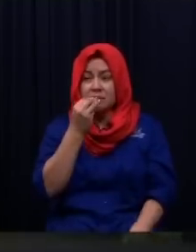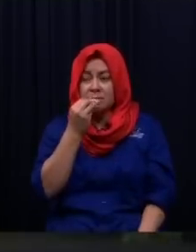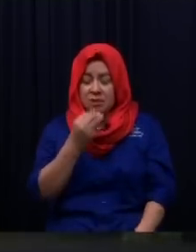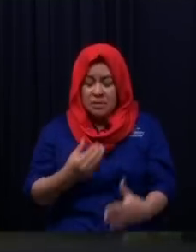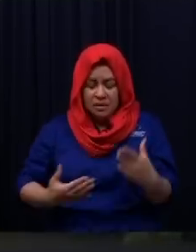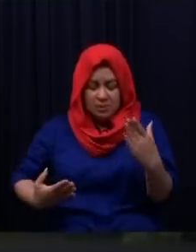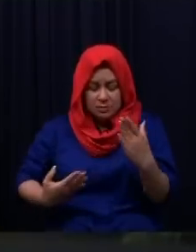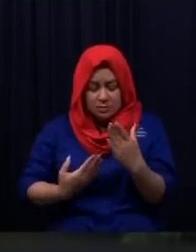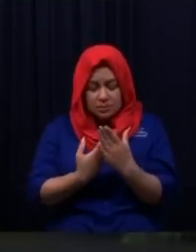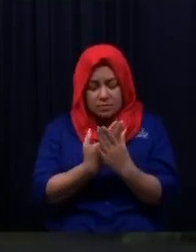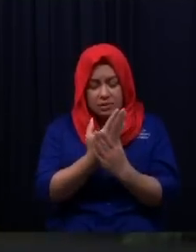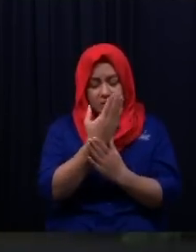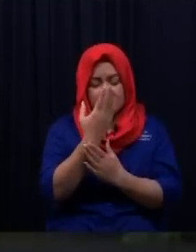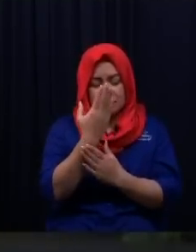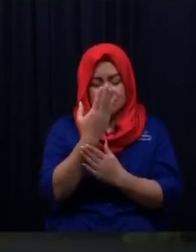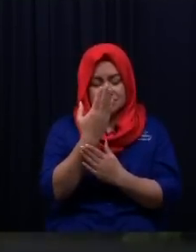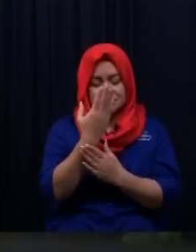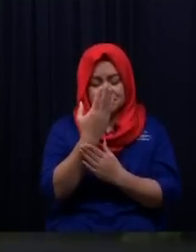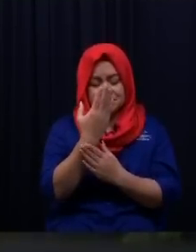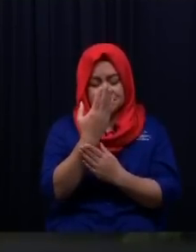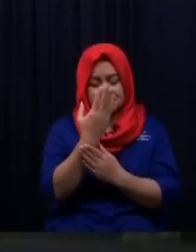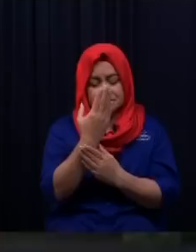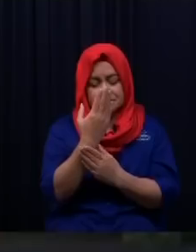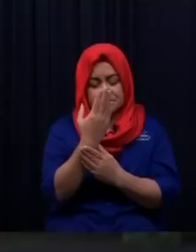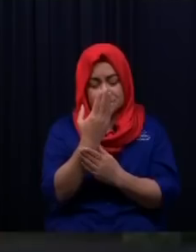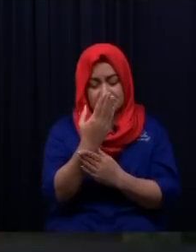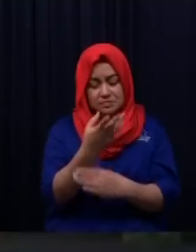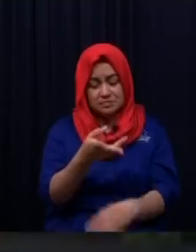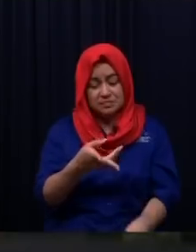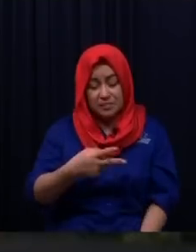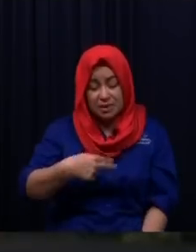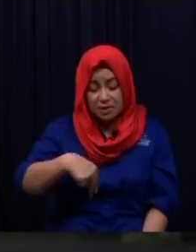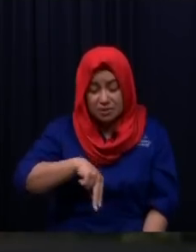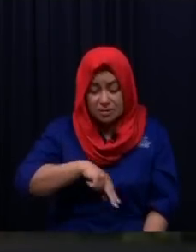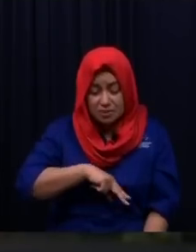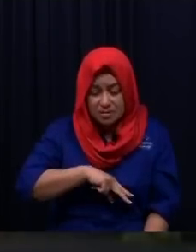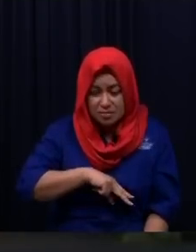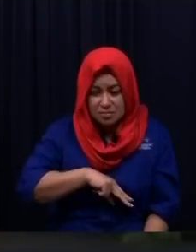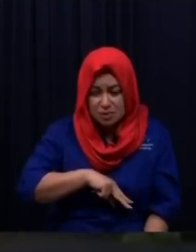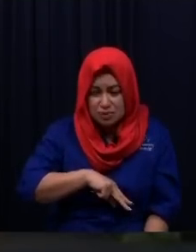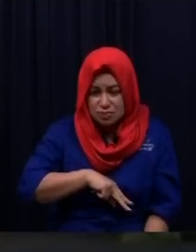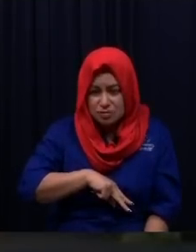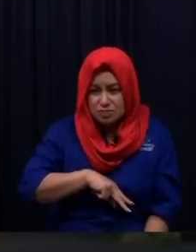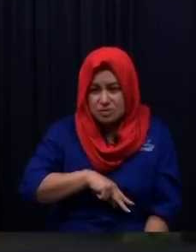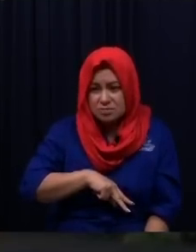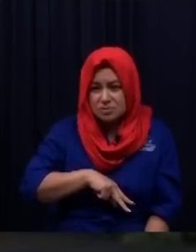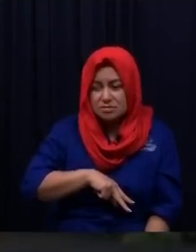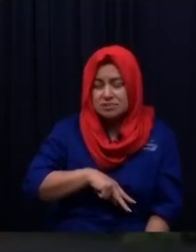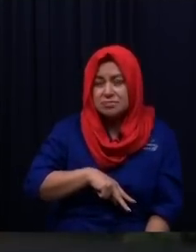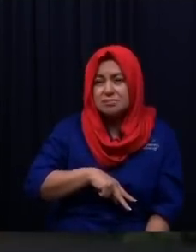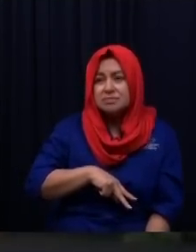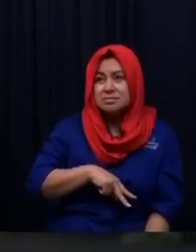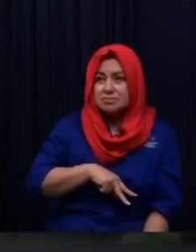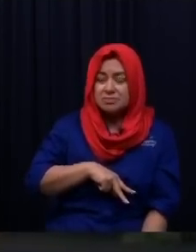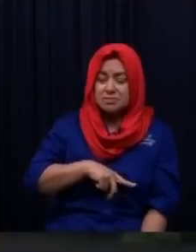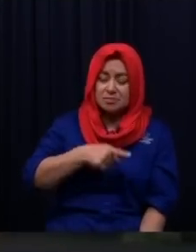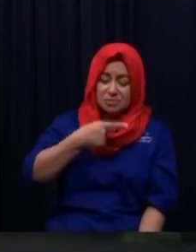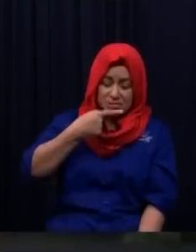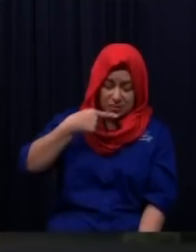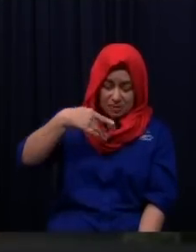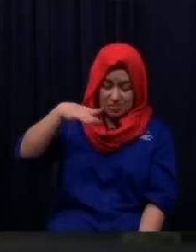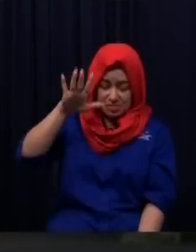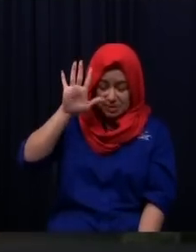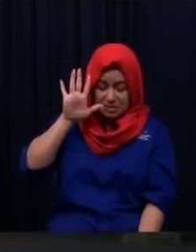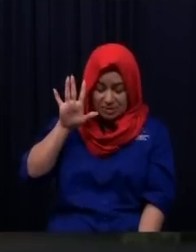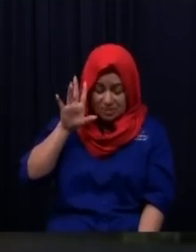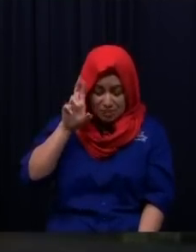no estábamos nosotros totalmente ajenos a este pacto, pero nos hiciste parte del mismo por medio de la sangre de Jesucristo,